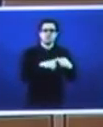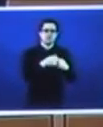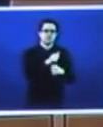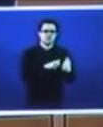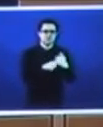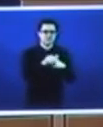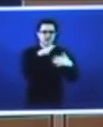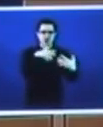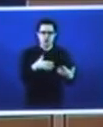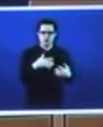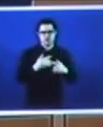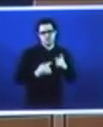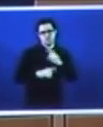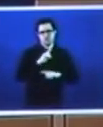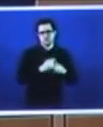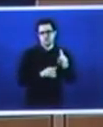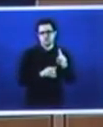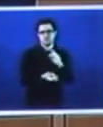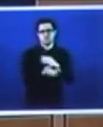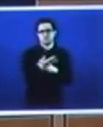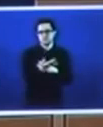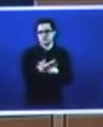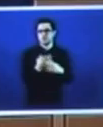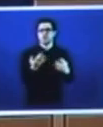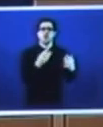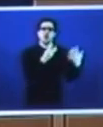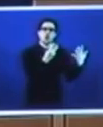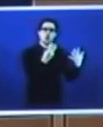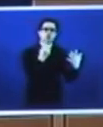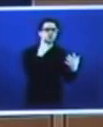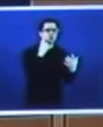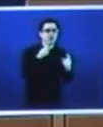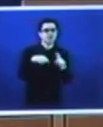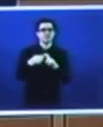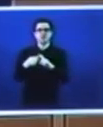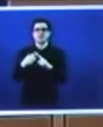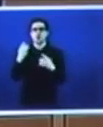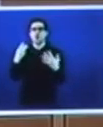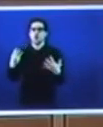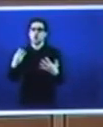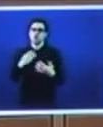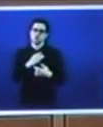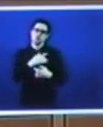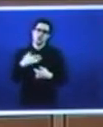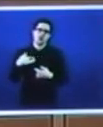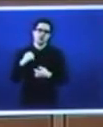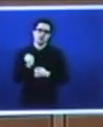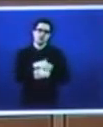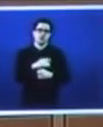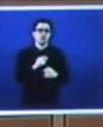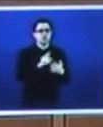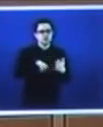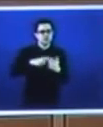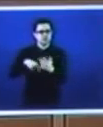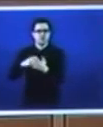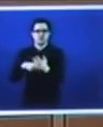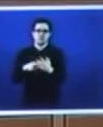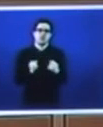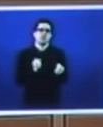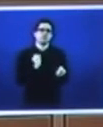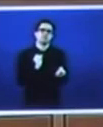entidade. 16 entidades en Galicia, 8 bancos e 8 caixas suscribiron preferentes, depósitos preferentes, os que os